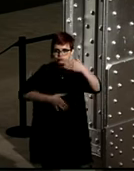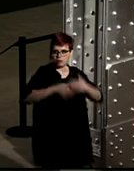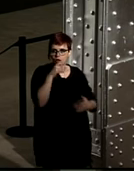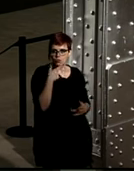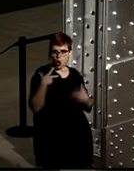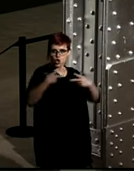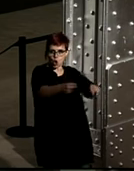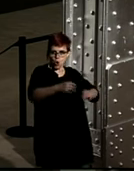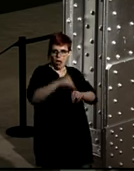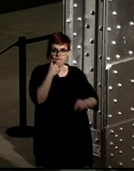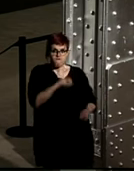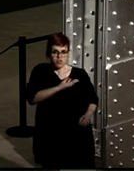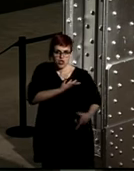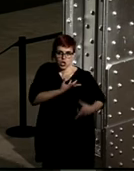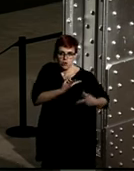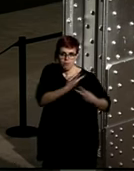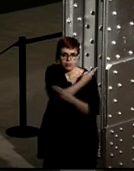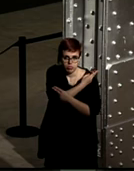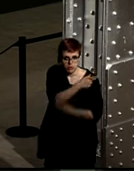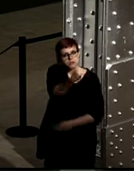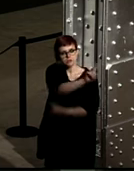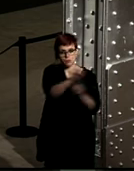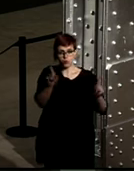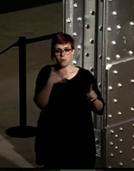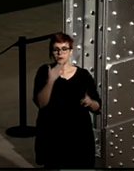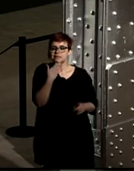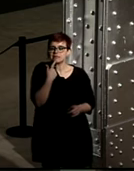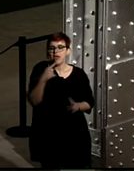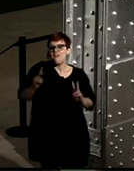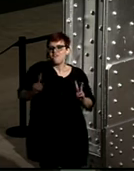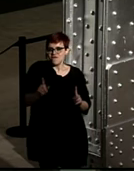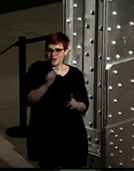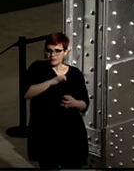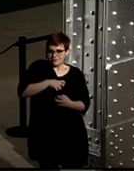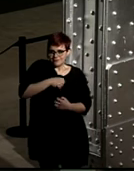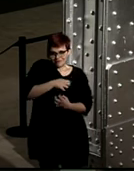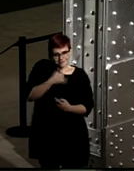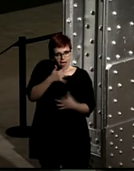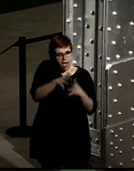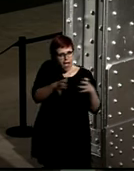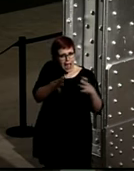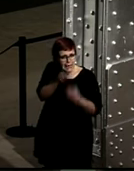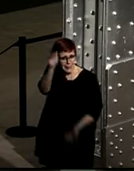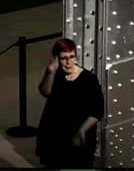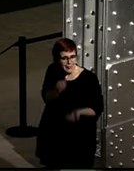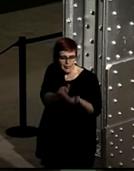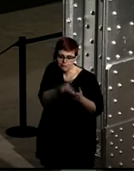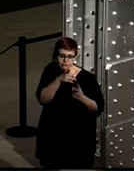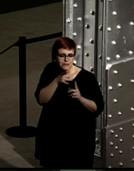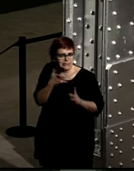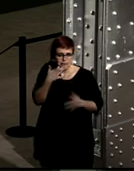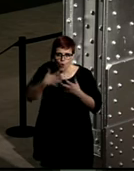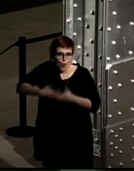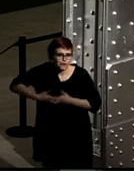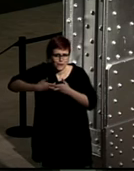anular vocaciones, ¿no? Y si alguien tiene el virus desde pequeño, no creo que, o sea, si sigues la